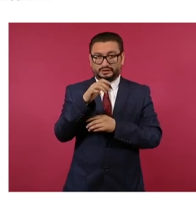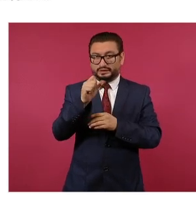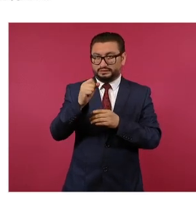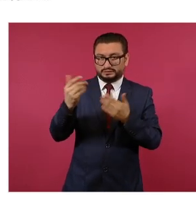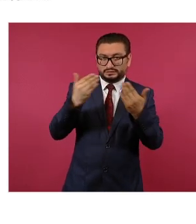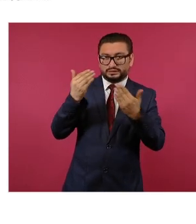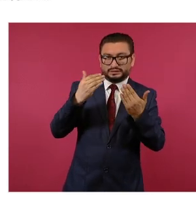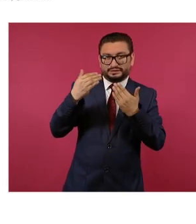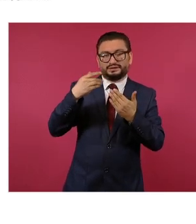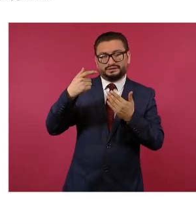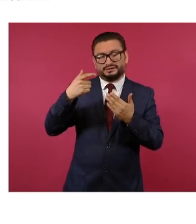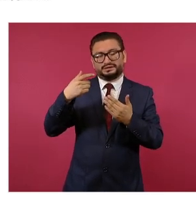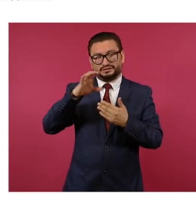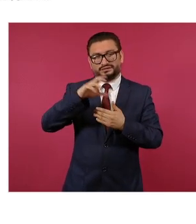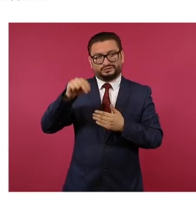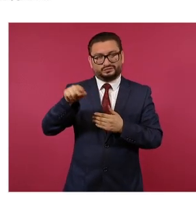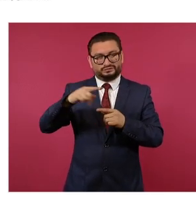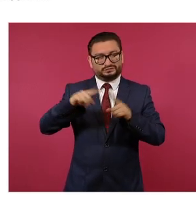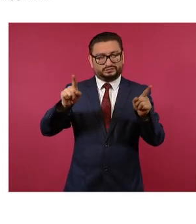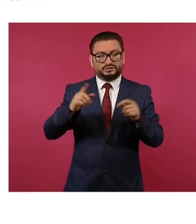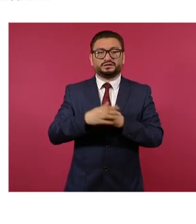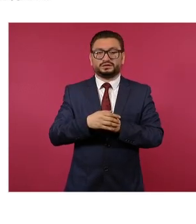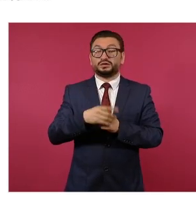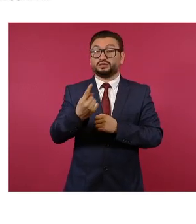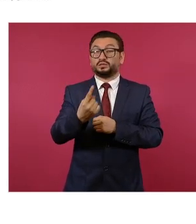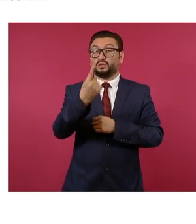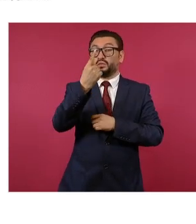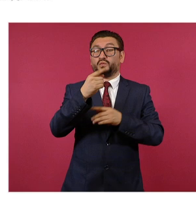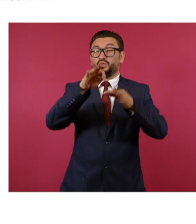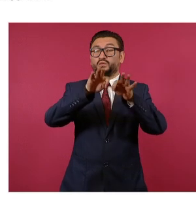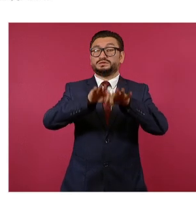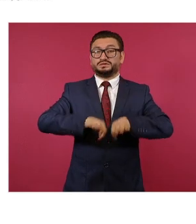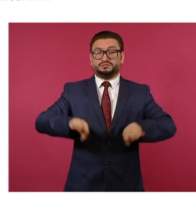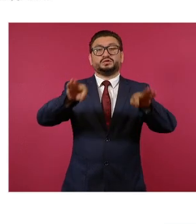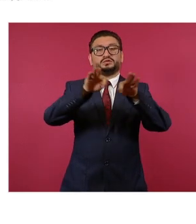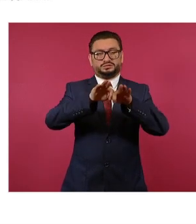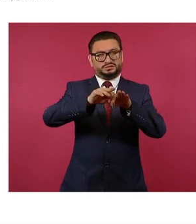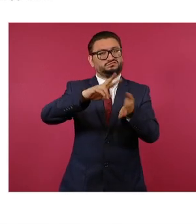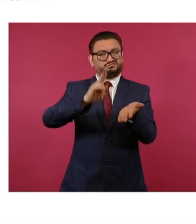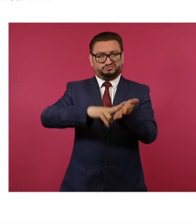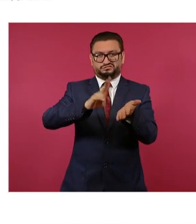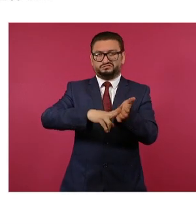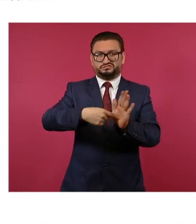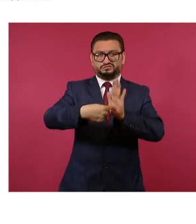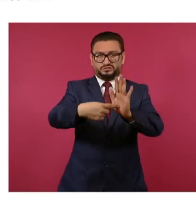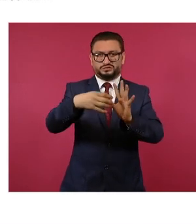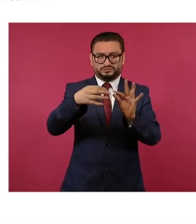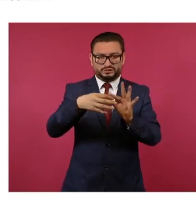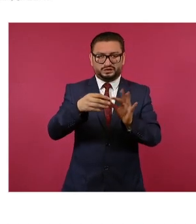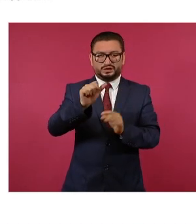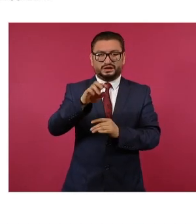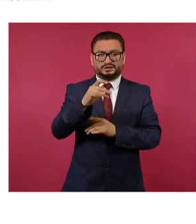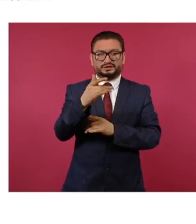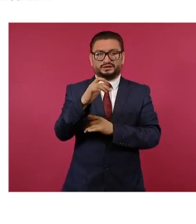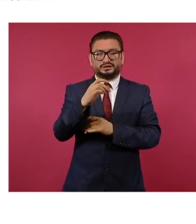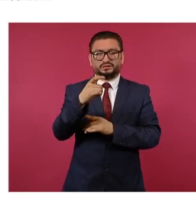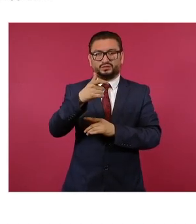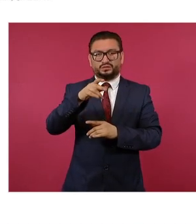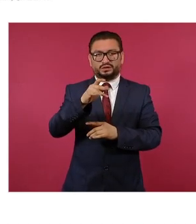mencionar en Cancún. Tenemos también un caso muy importante que también vale la pena mencionar en el caso de Arteaga,